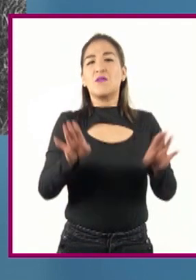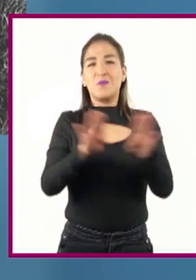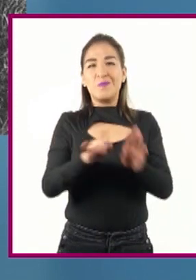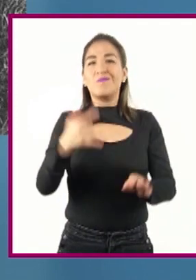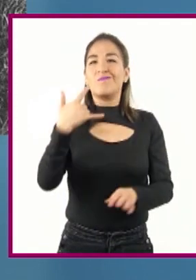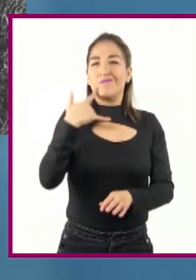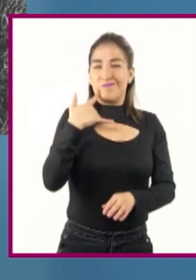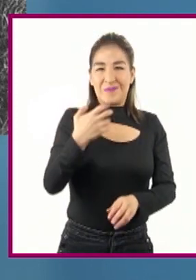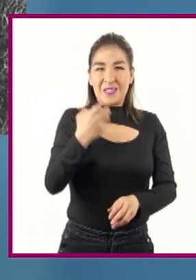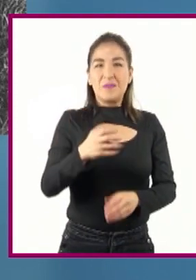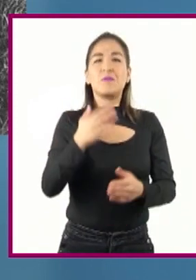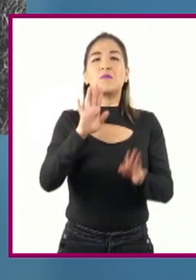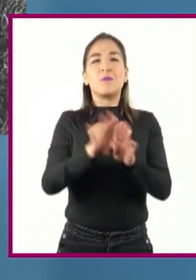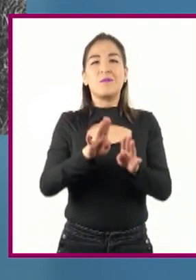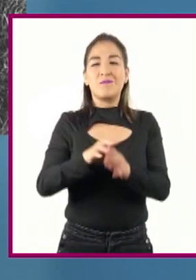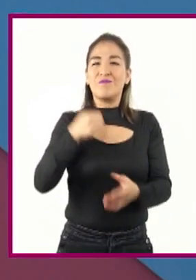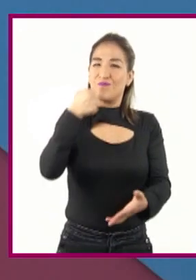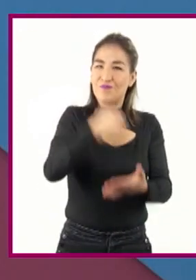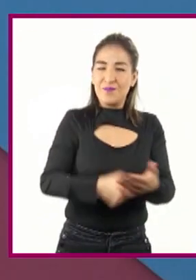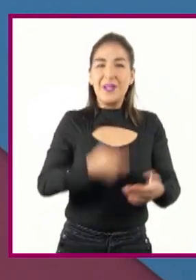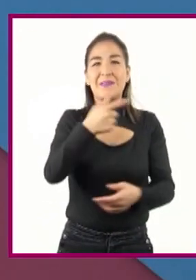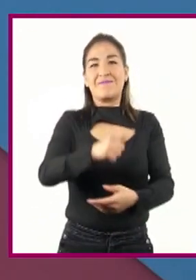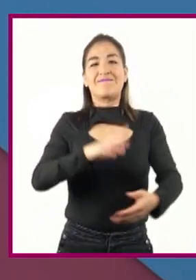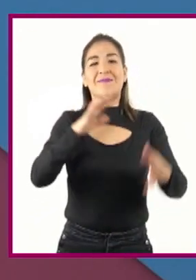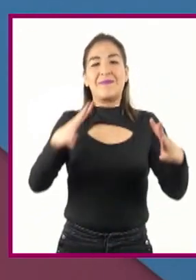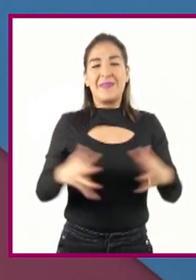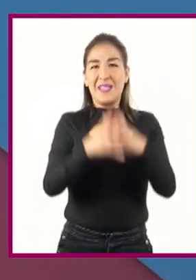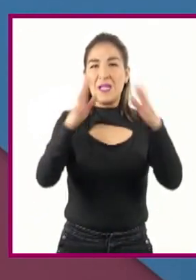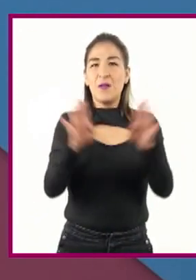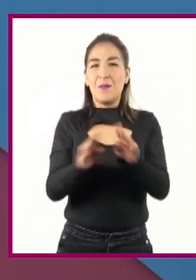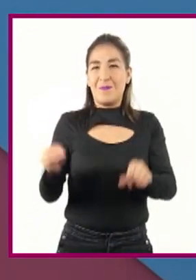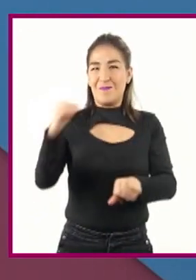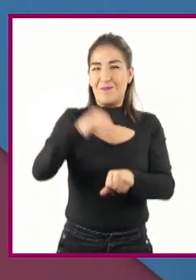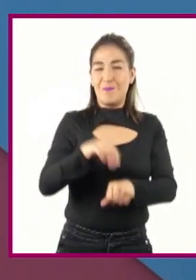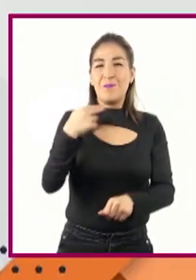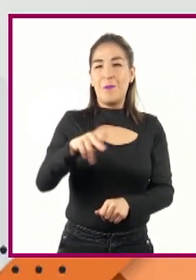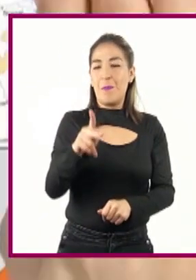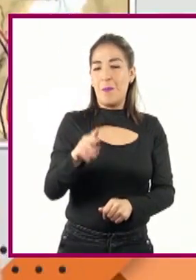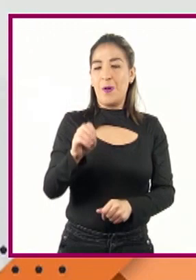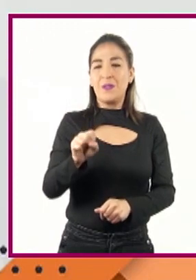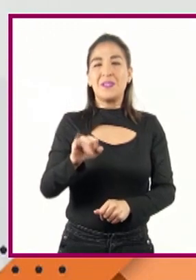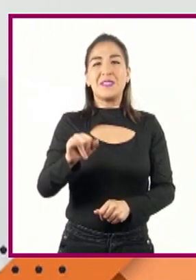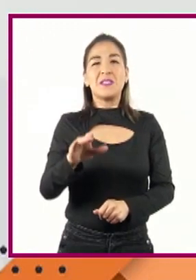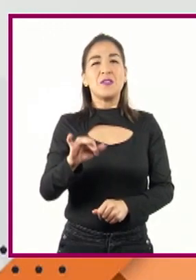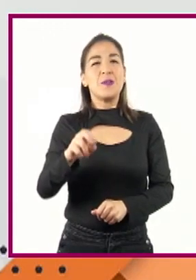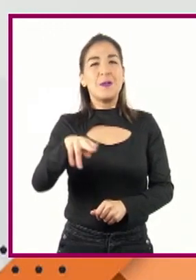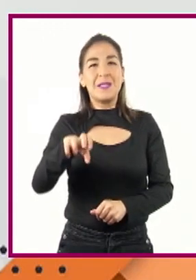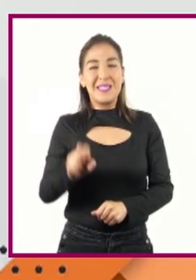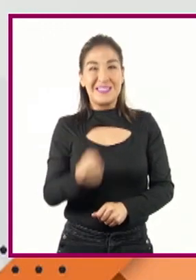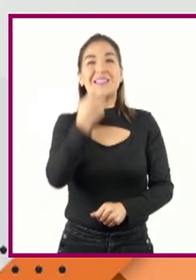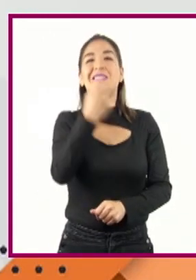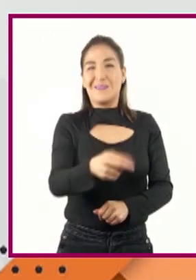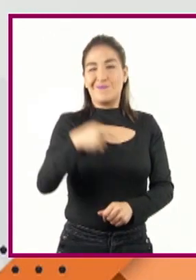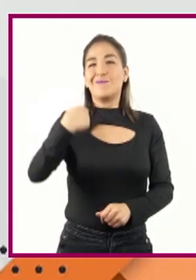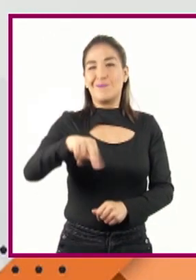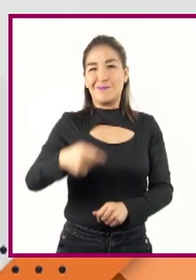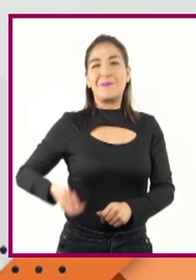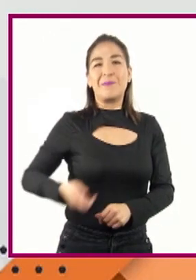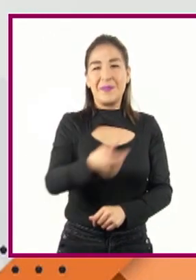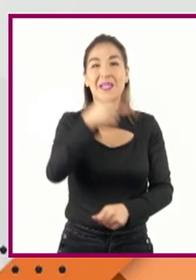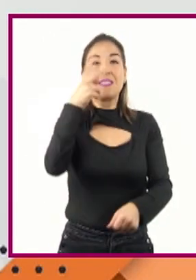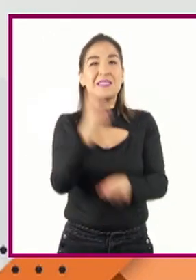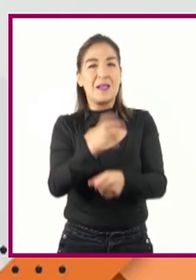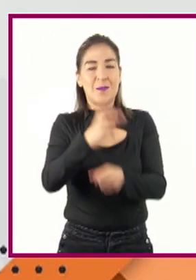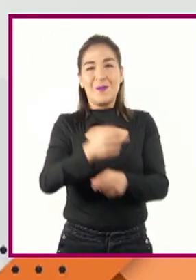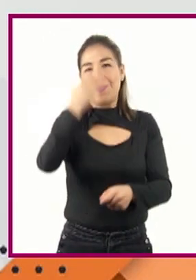el inicio de la guerra de posiciones. ¿La guerra de posiciones? Así se le llamó a la segunda etapa